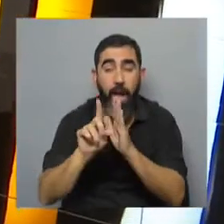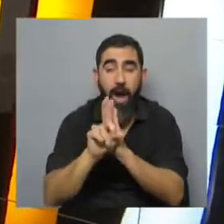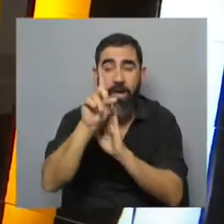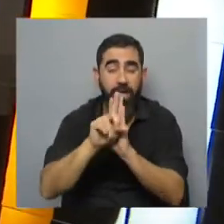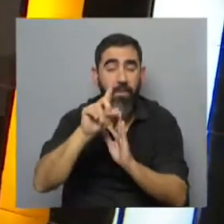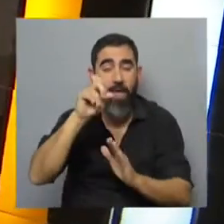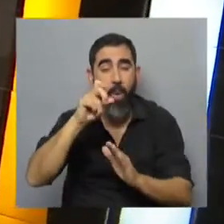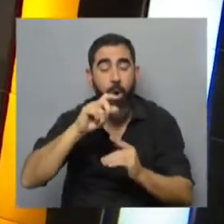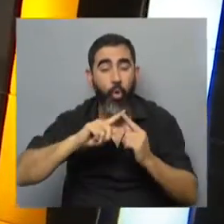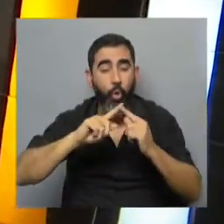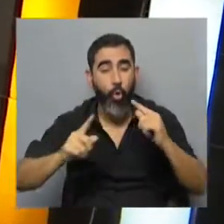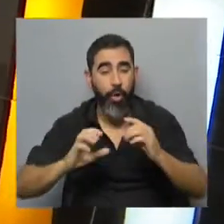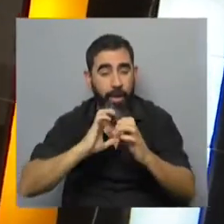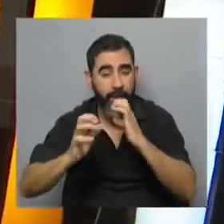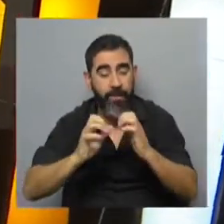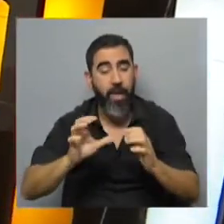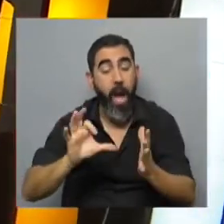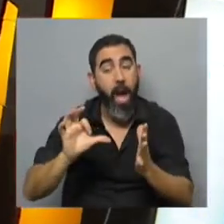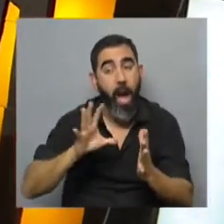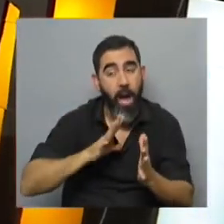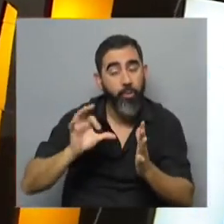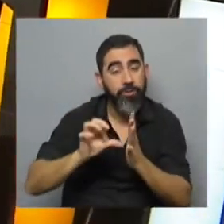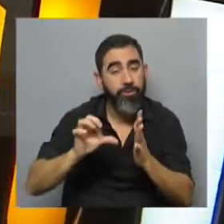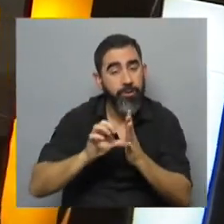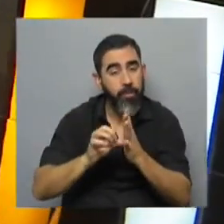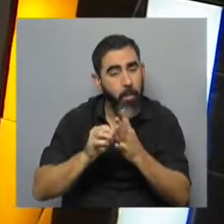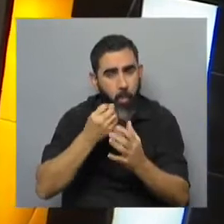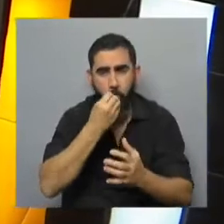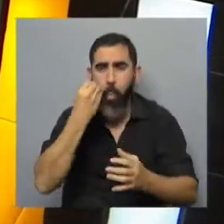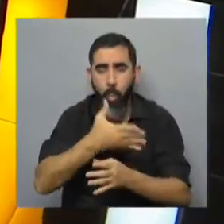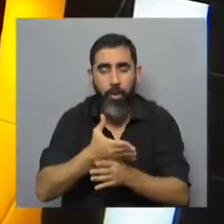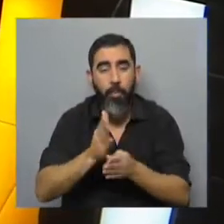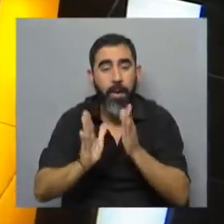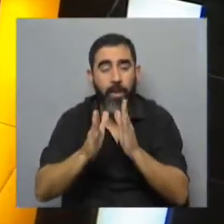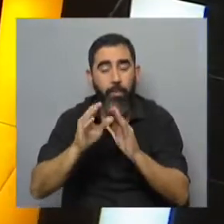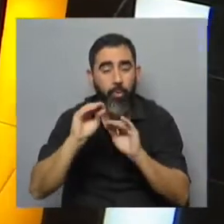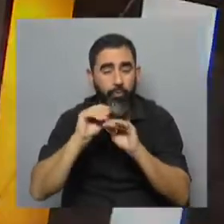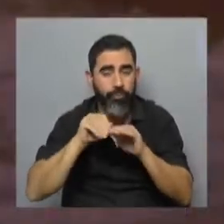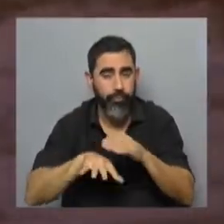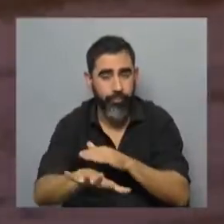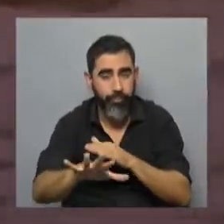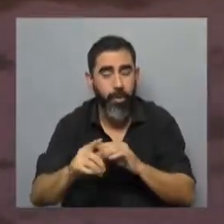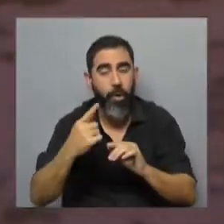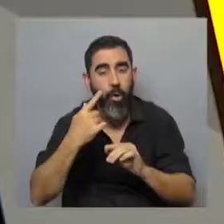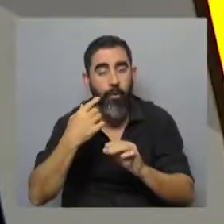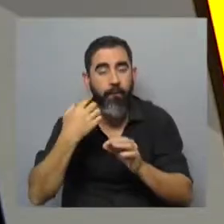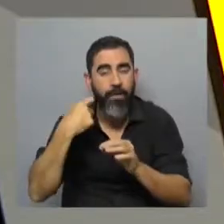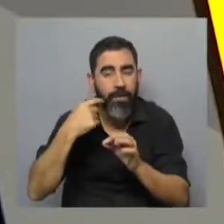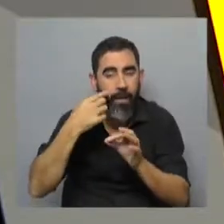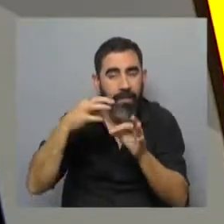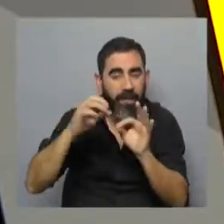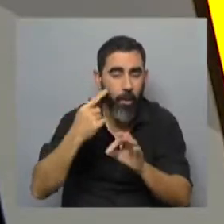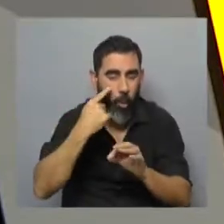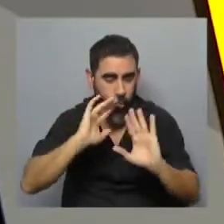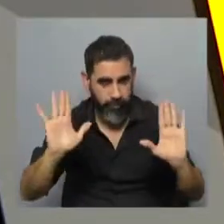la toma del Santa Lucía, tiene un sistema bastante sofisticado para el tratamiento de los efluentes, que no conozco en detalle. Está bien, pero digamos que hay